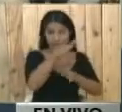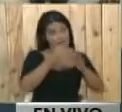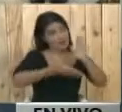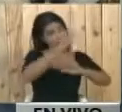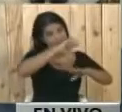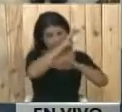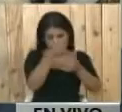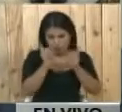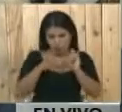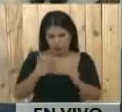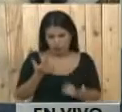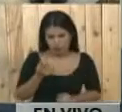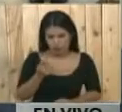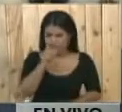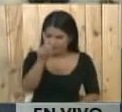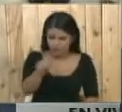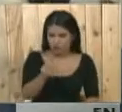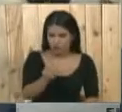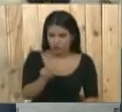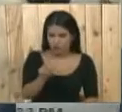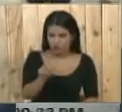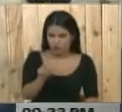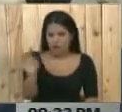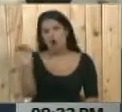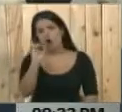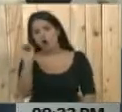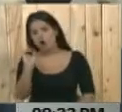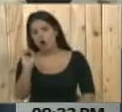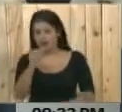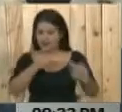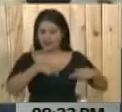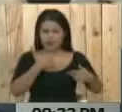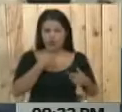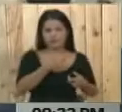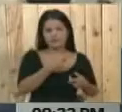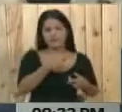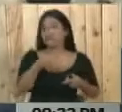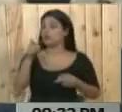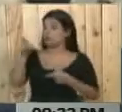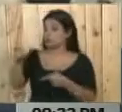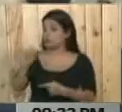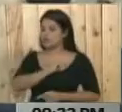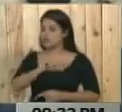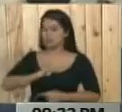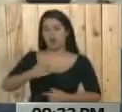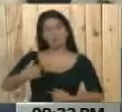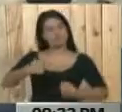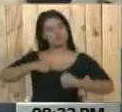Nos dice que siendo individualista y no importándonos